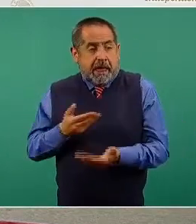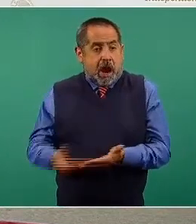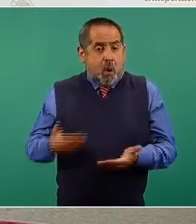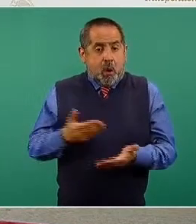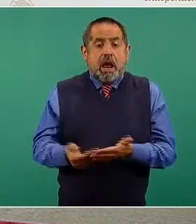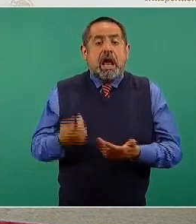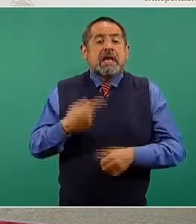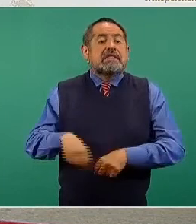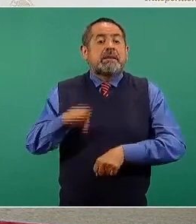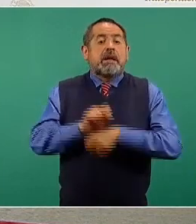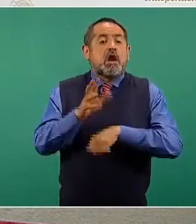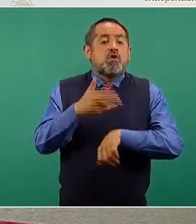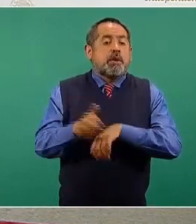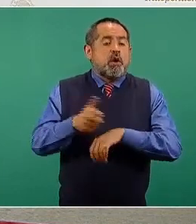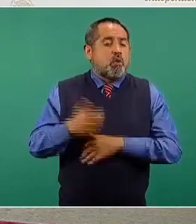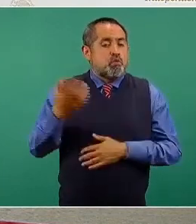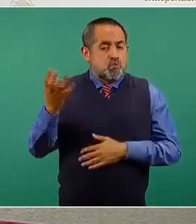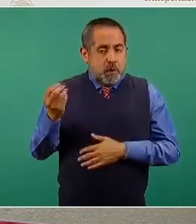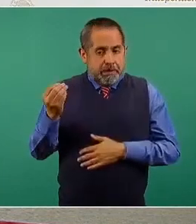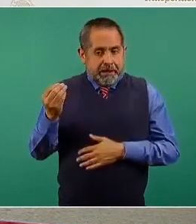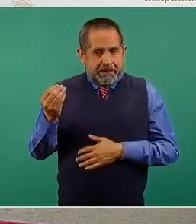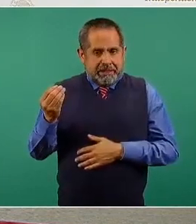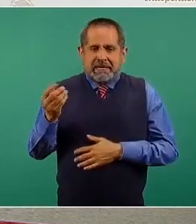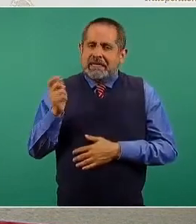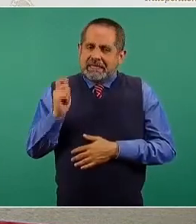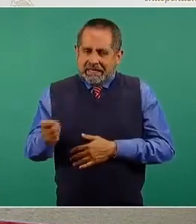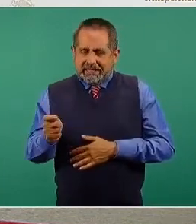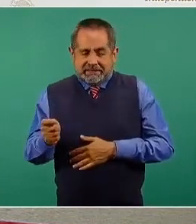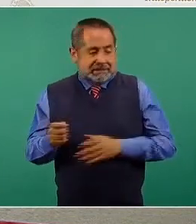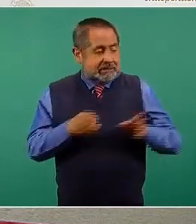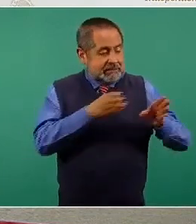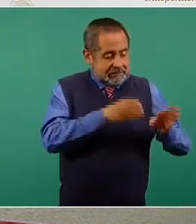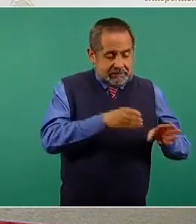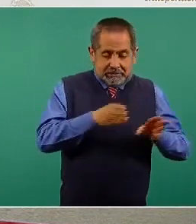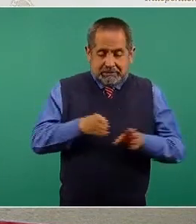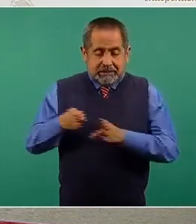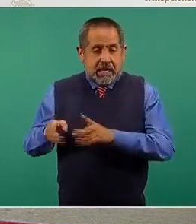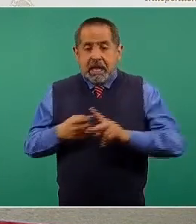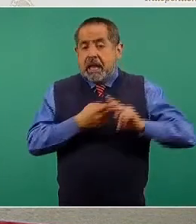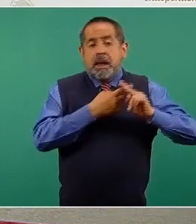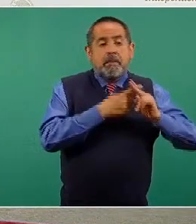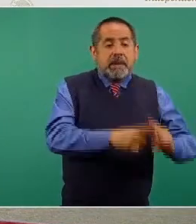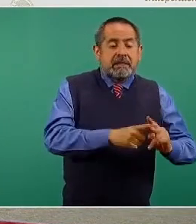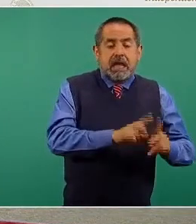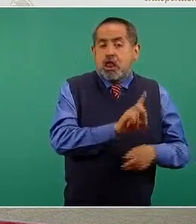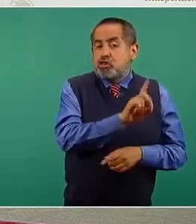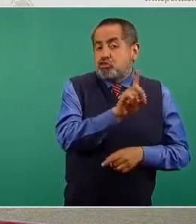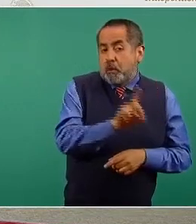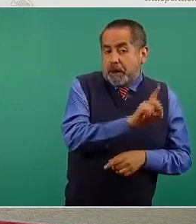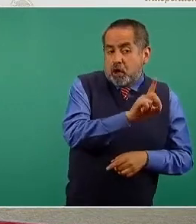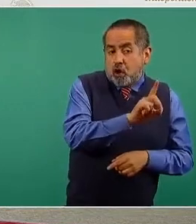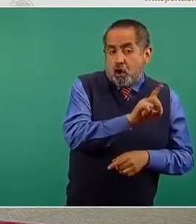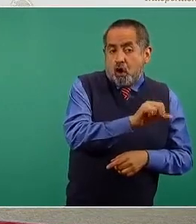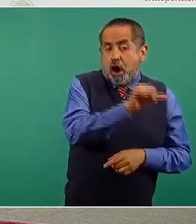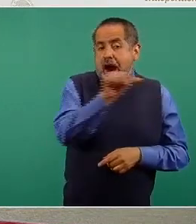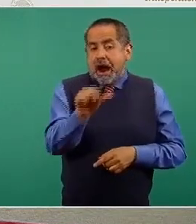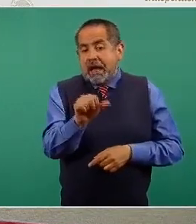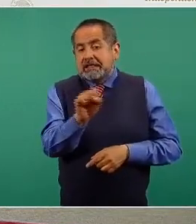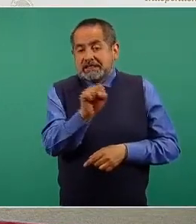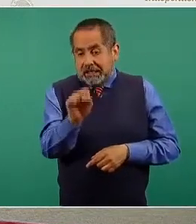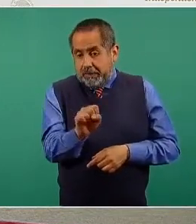semana epidemiológica 9, recordando que las semanas epidemiológicas inician un domingo y finalizan un